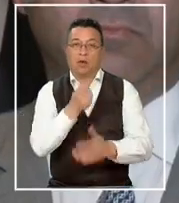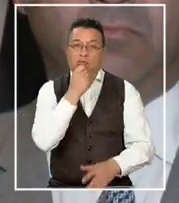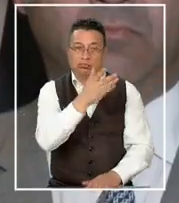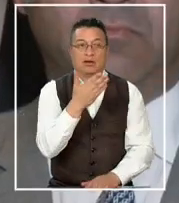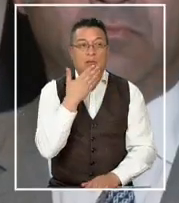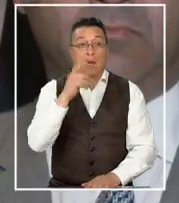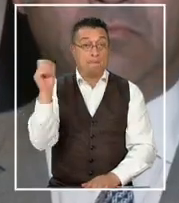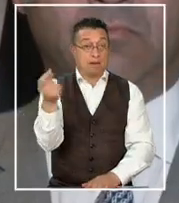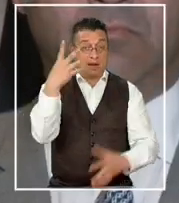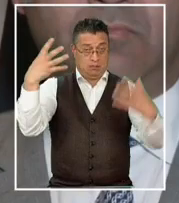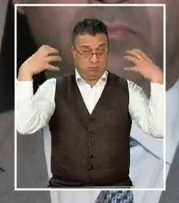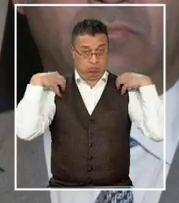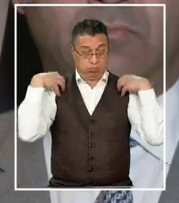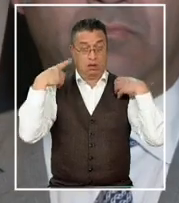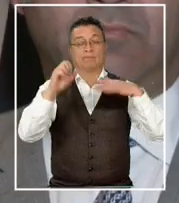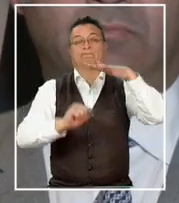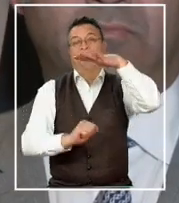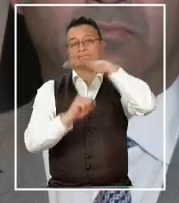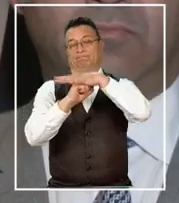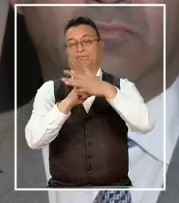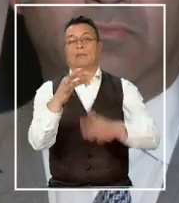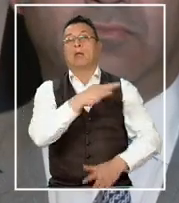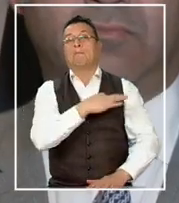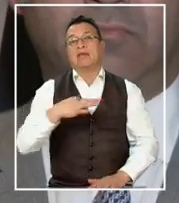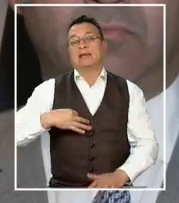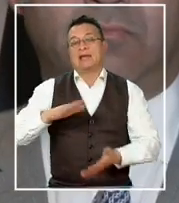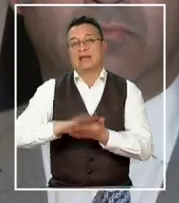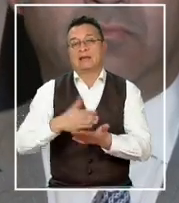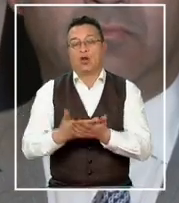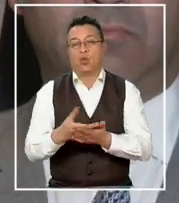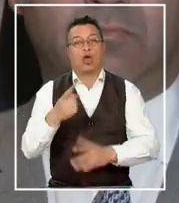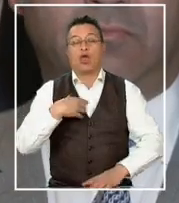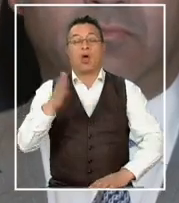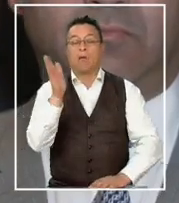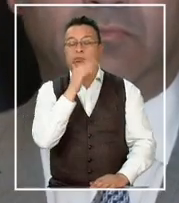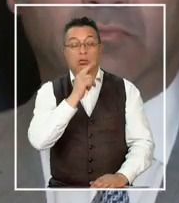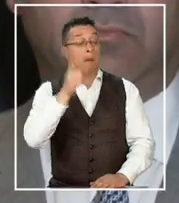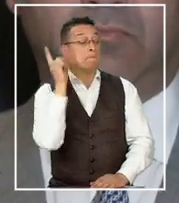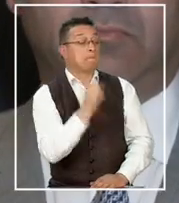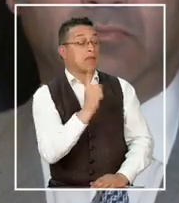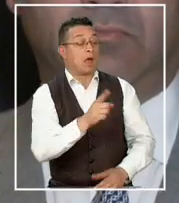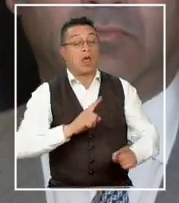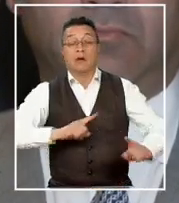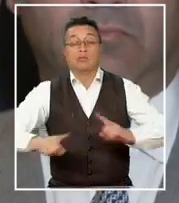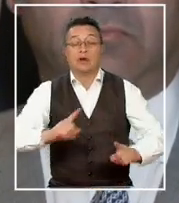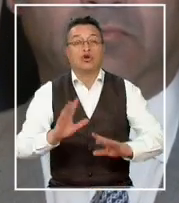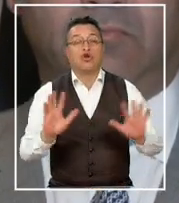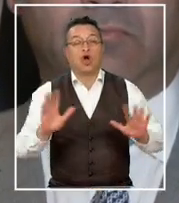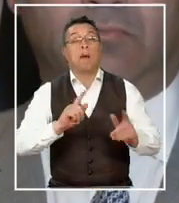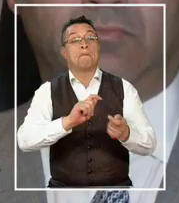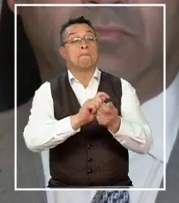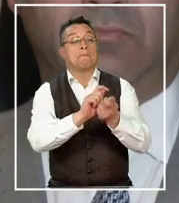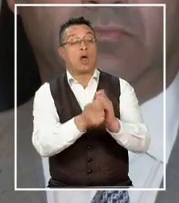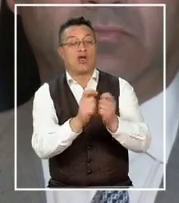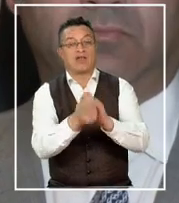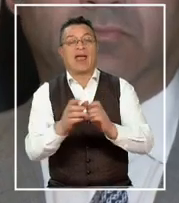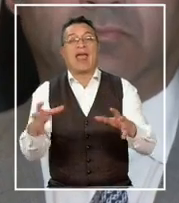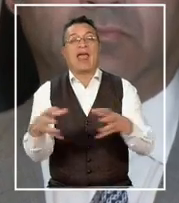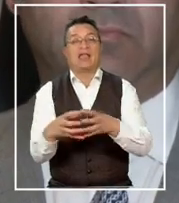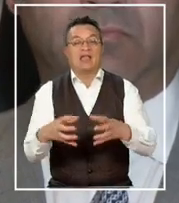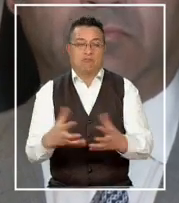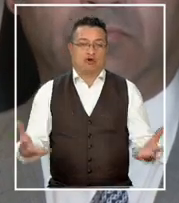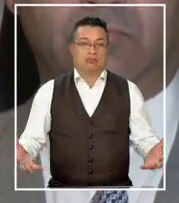primera recae sobre la ministra de Salud, que no ha querido tomar las acciones necesarias para modificar a sus